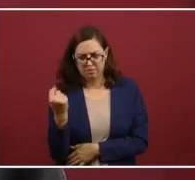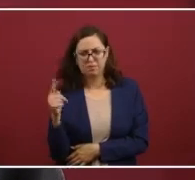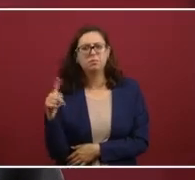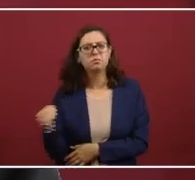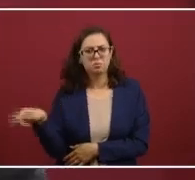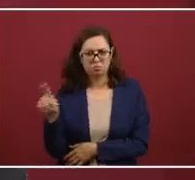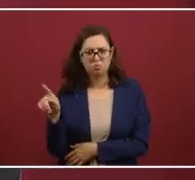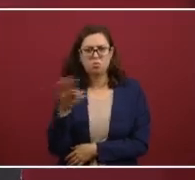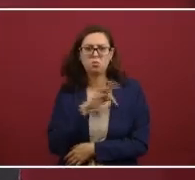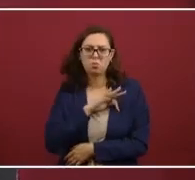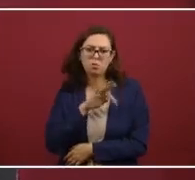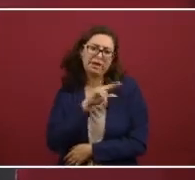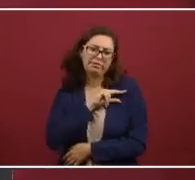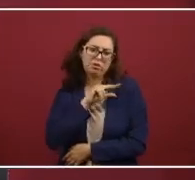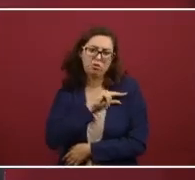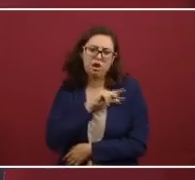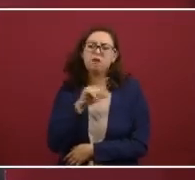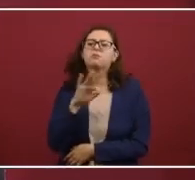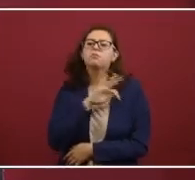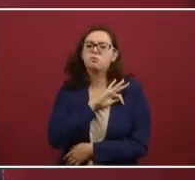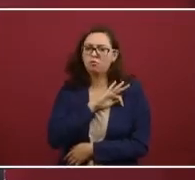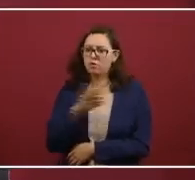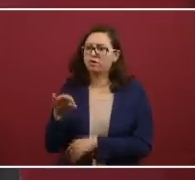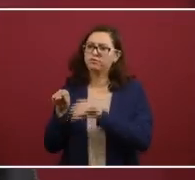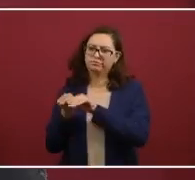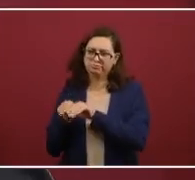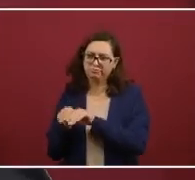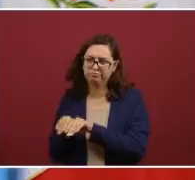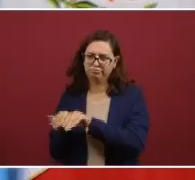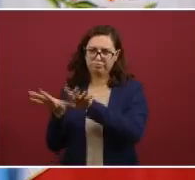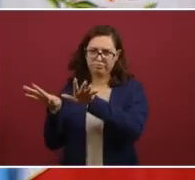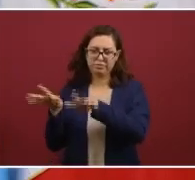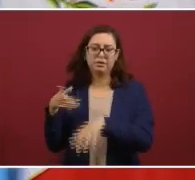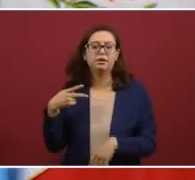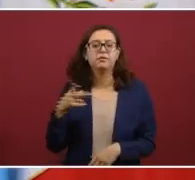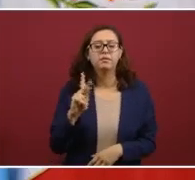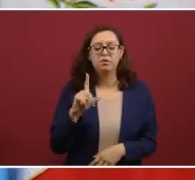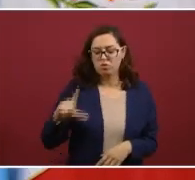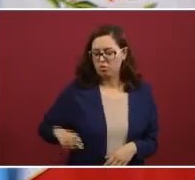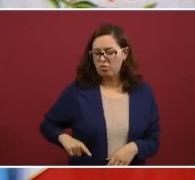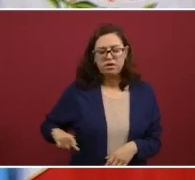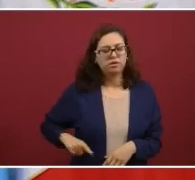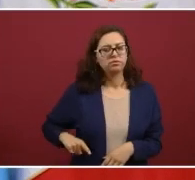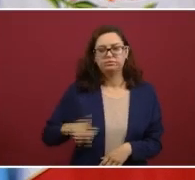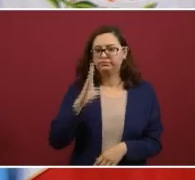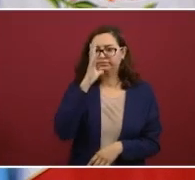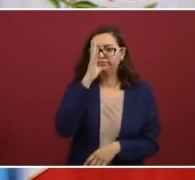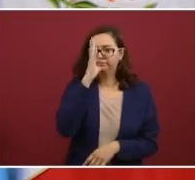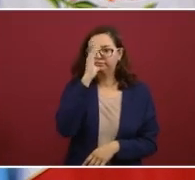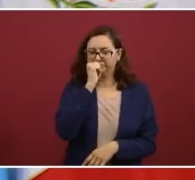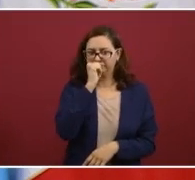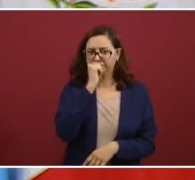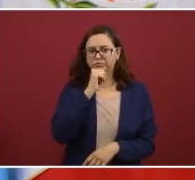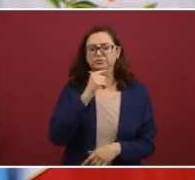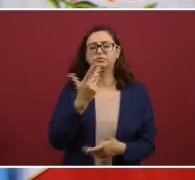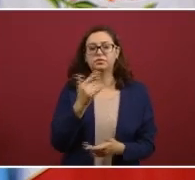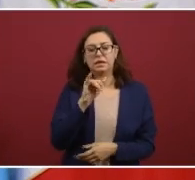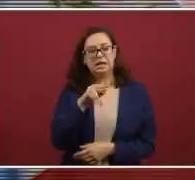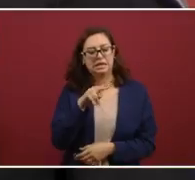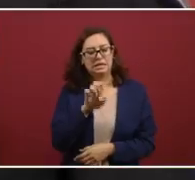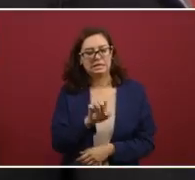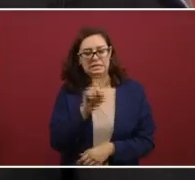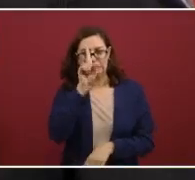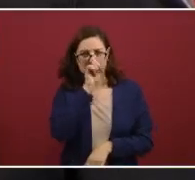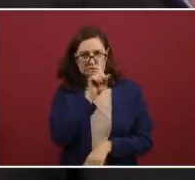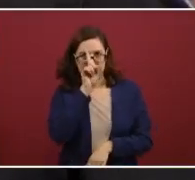lo que corresponde al gobierno vamos a cumplir con esa recomendación